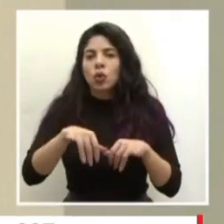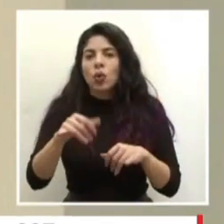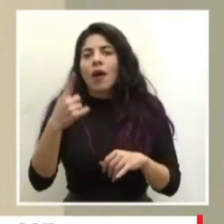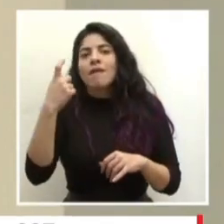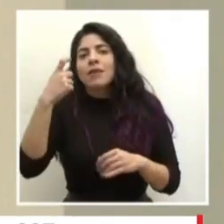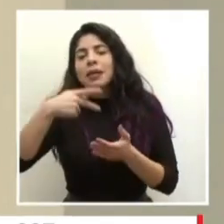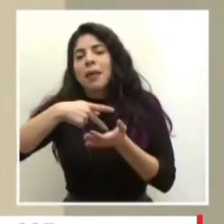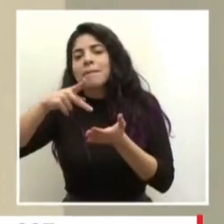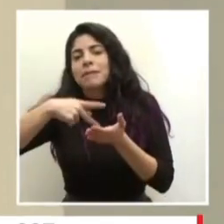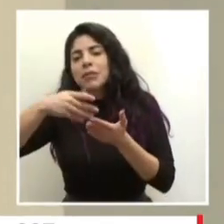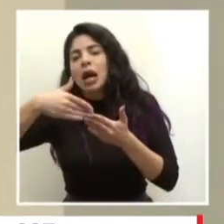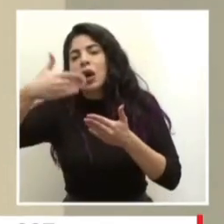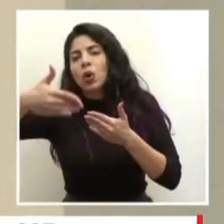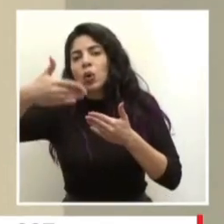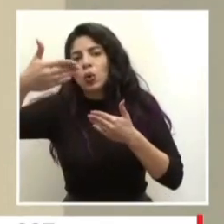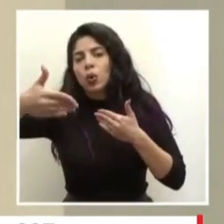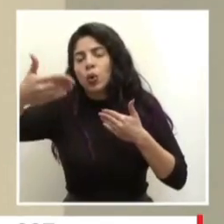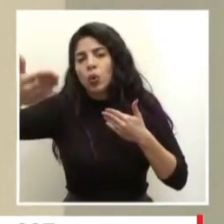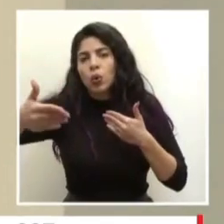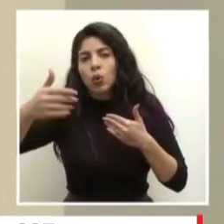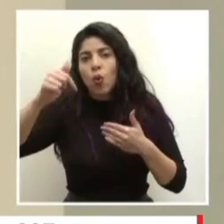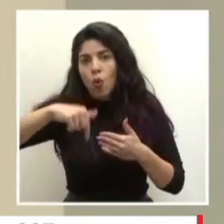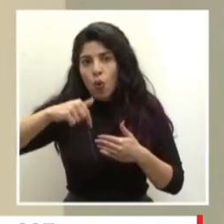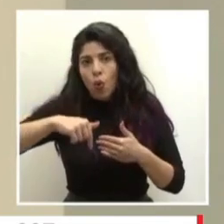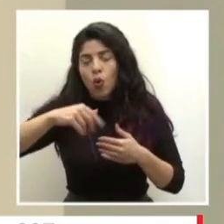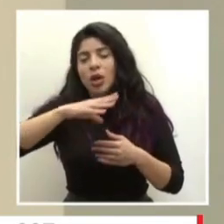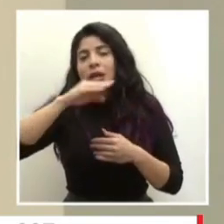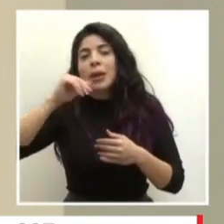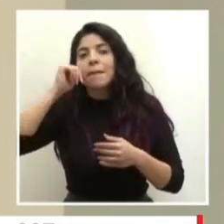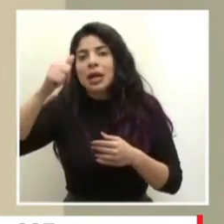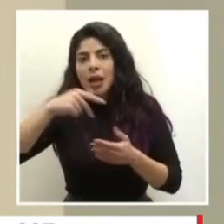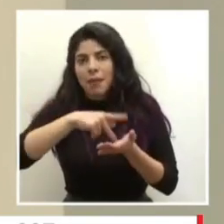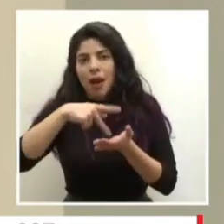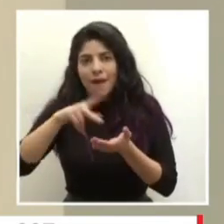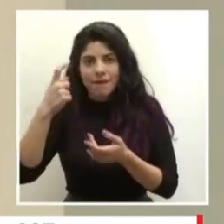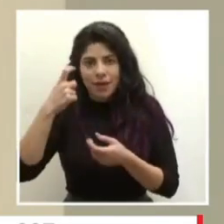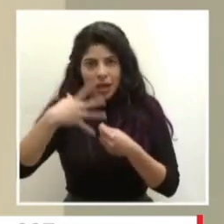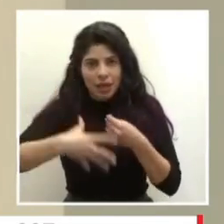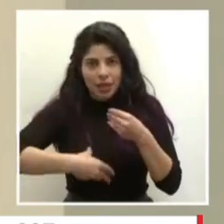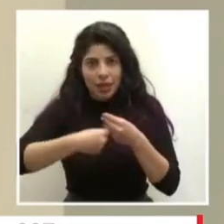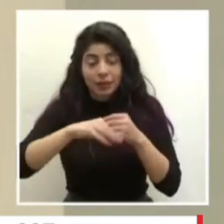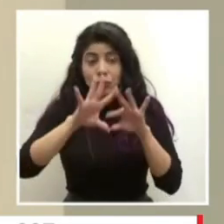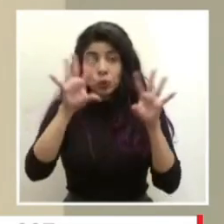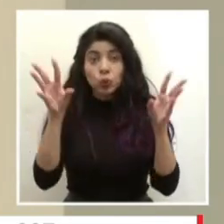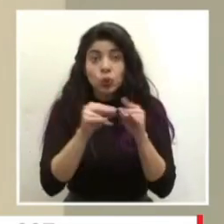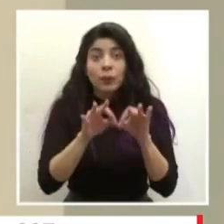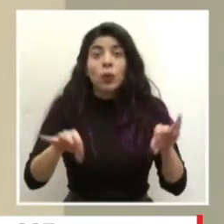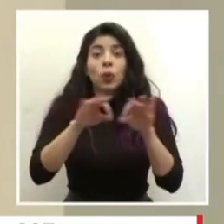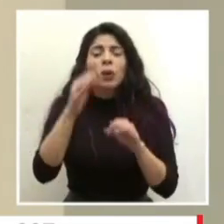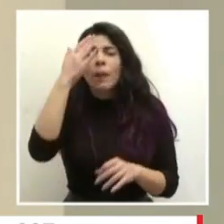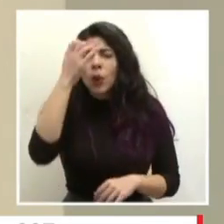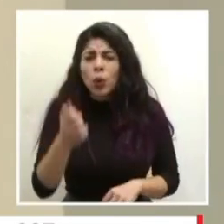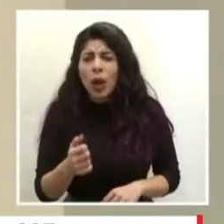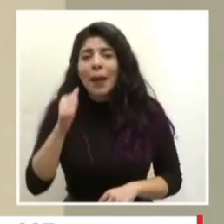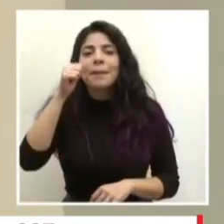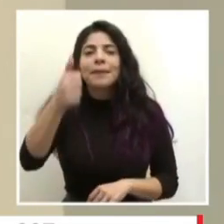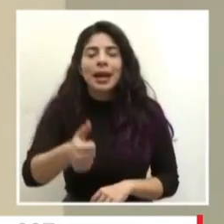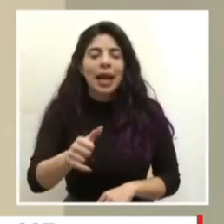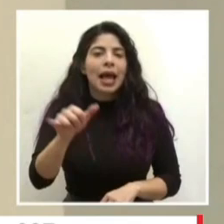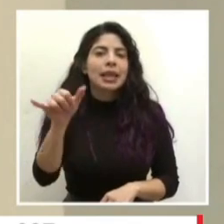los pagos que estaríamos registrando para el día de hoy y el día de mañana. Esto es importante porque a partir de mañana